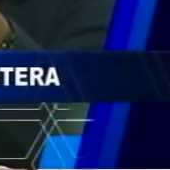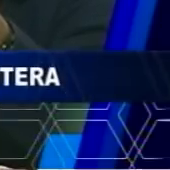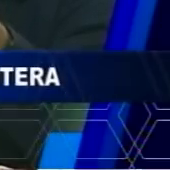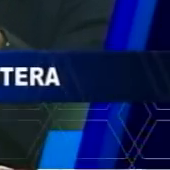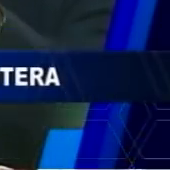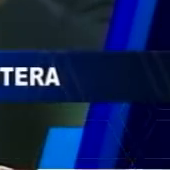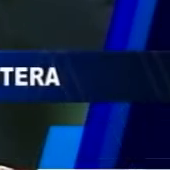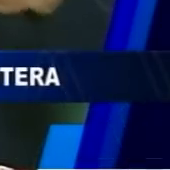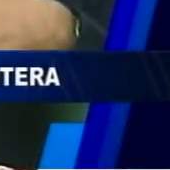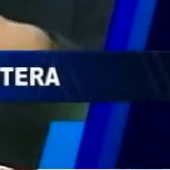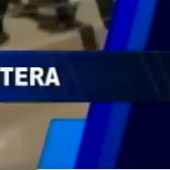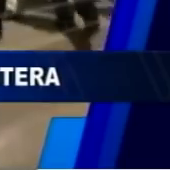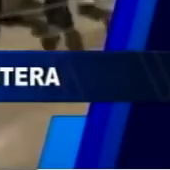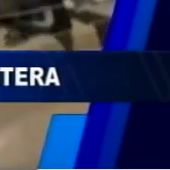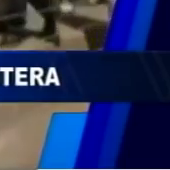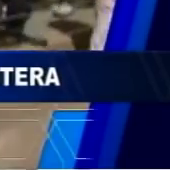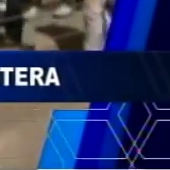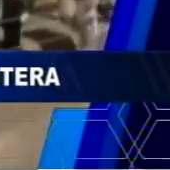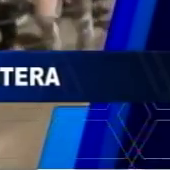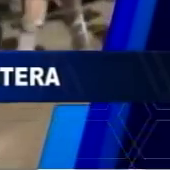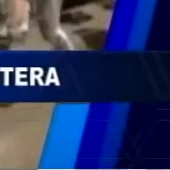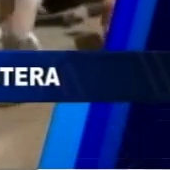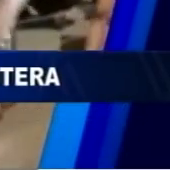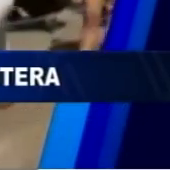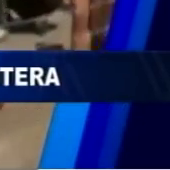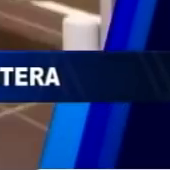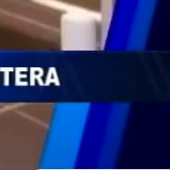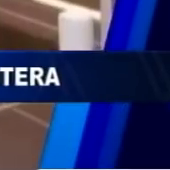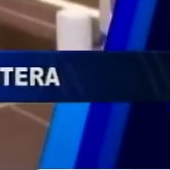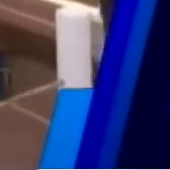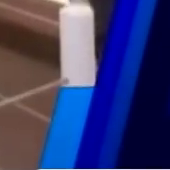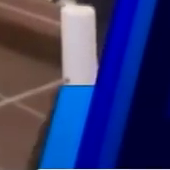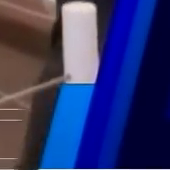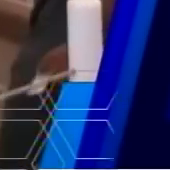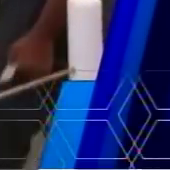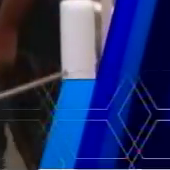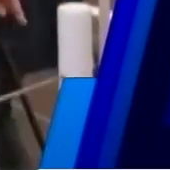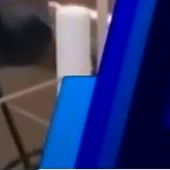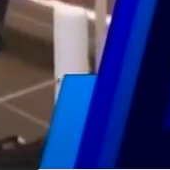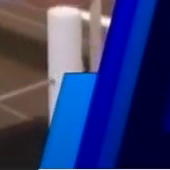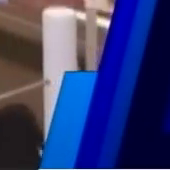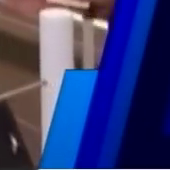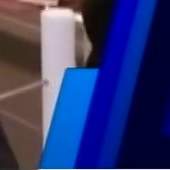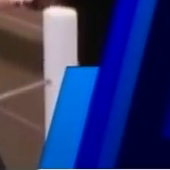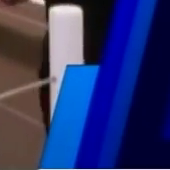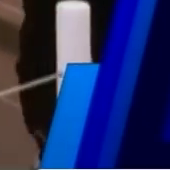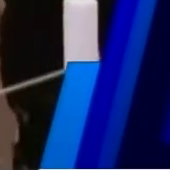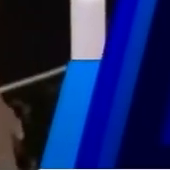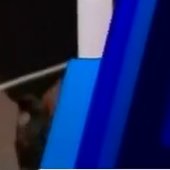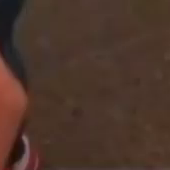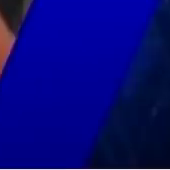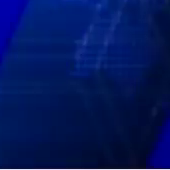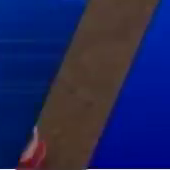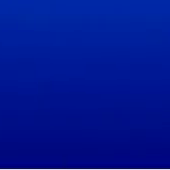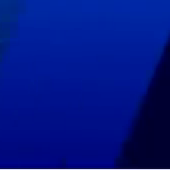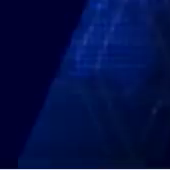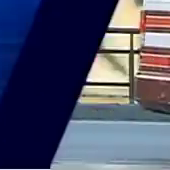Inspección. Julio Chávez informó sobre un sistema de control en los puentes fronterizos con Colombia.